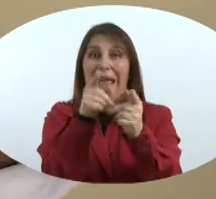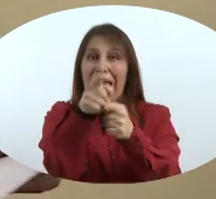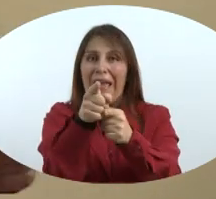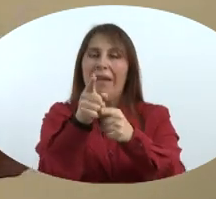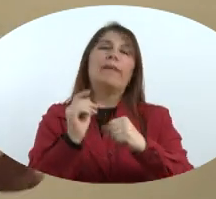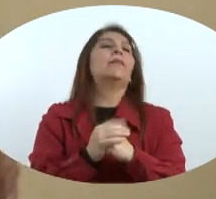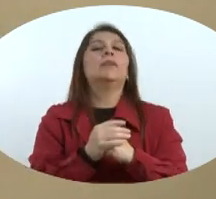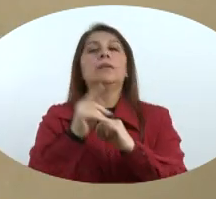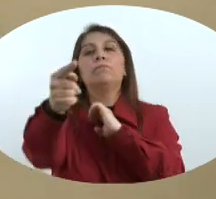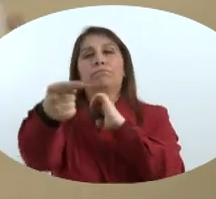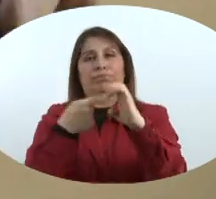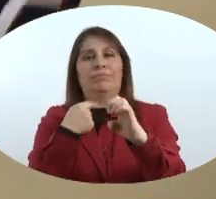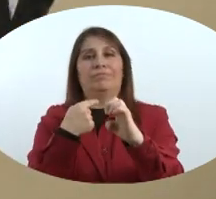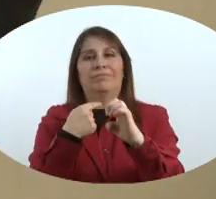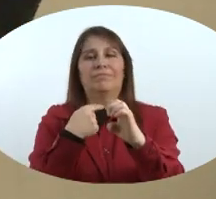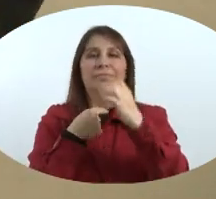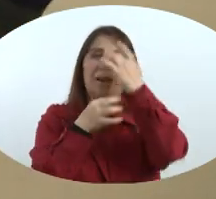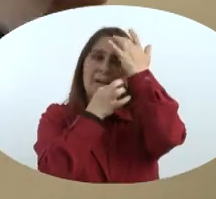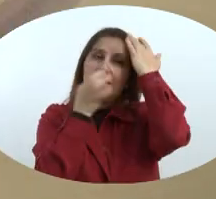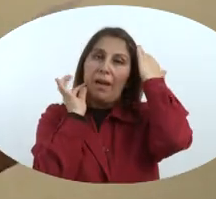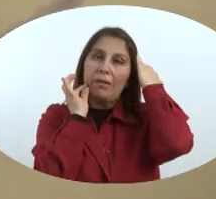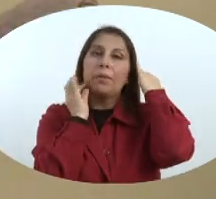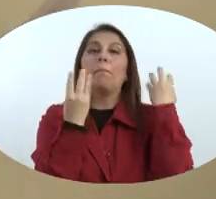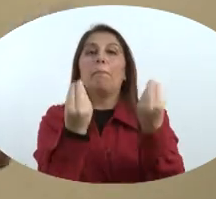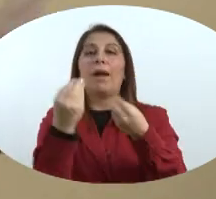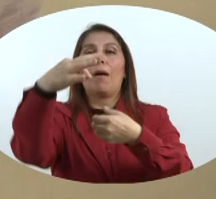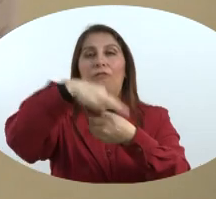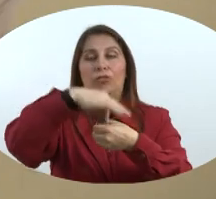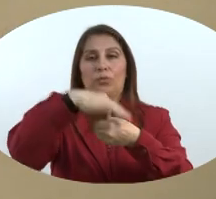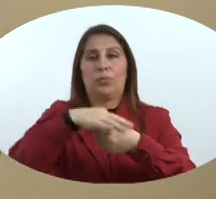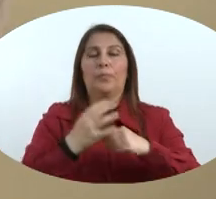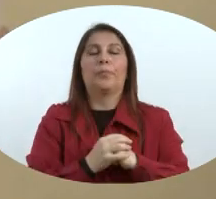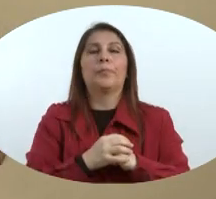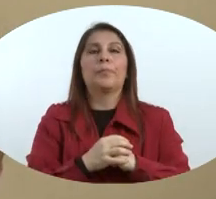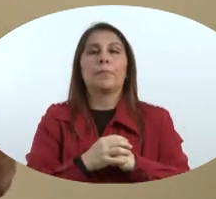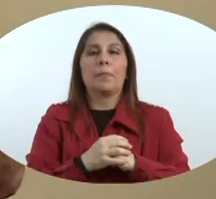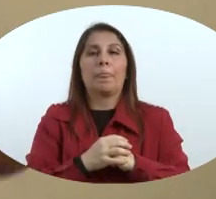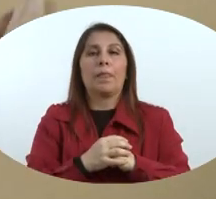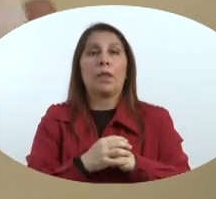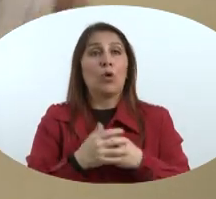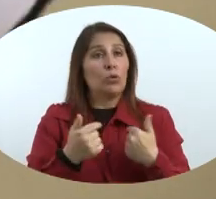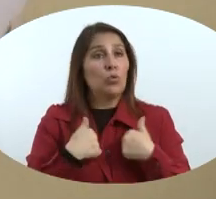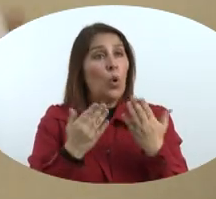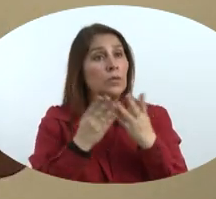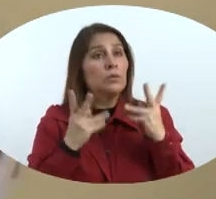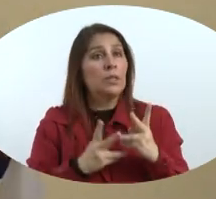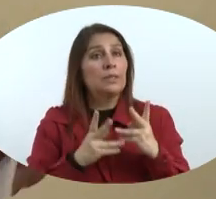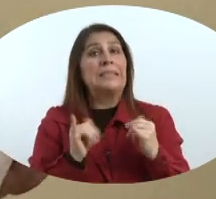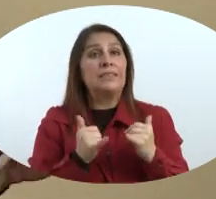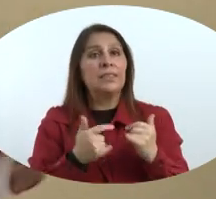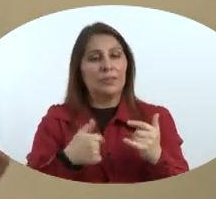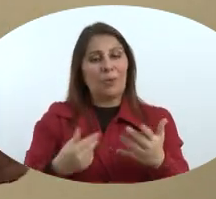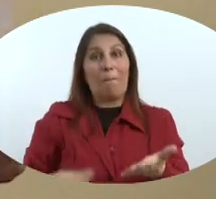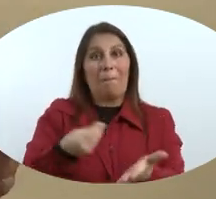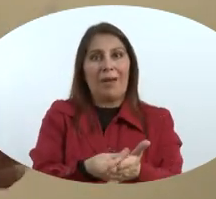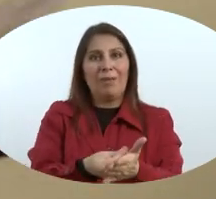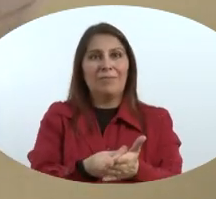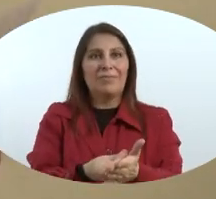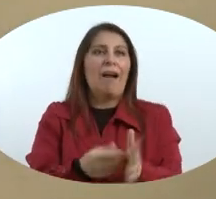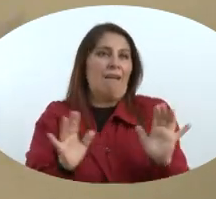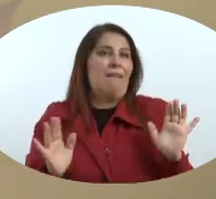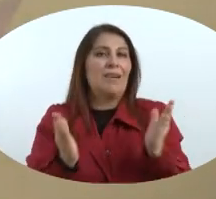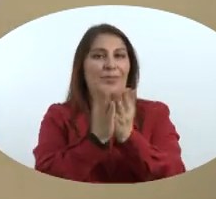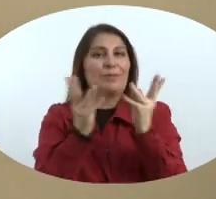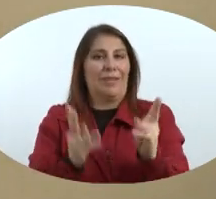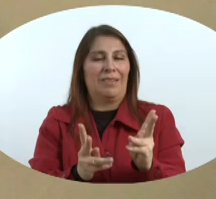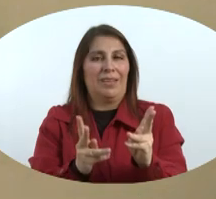cierto que la condición de estudiante activo se adquiere cuando usted paga la matrícula entonces